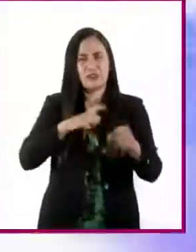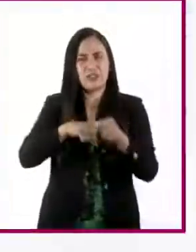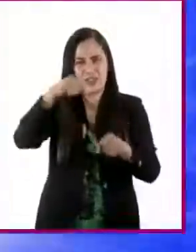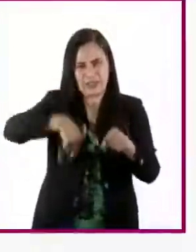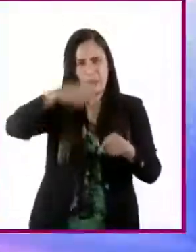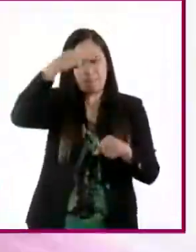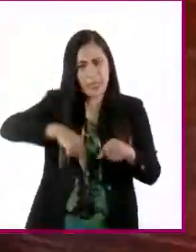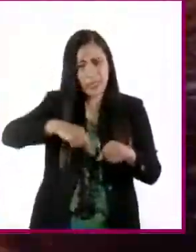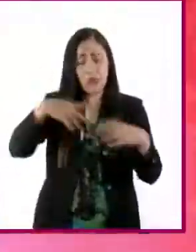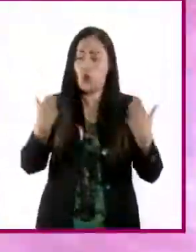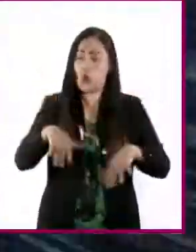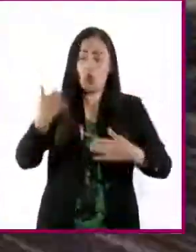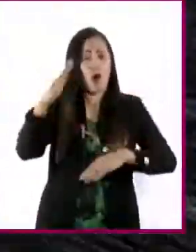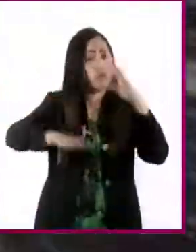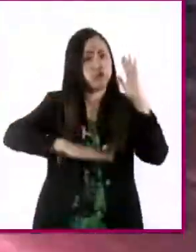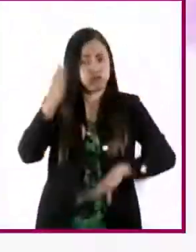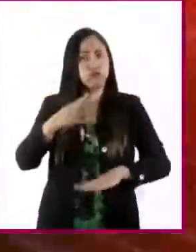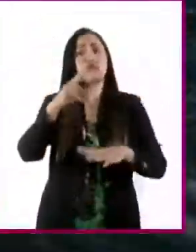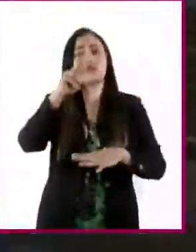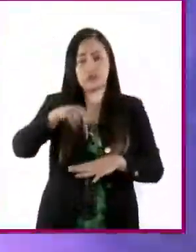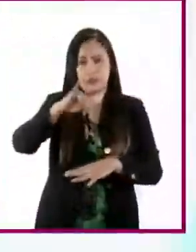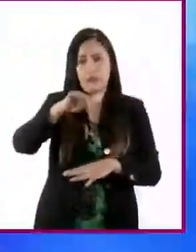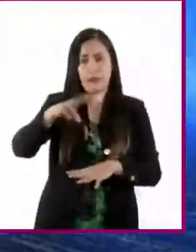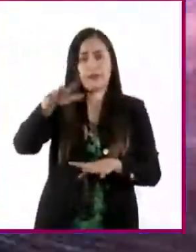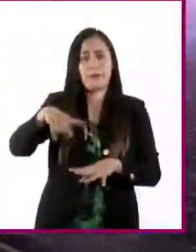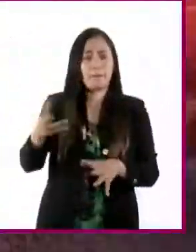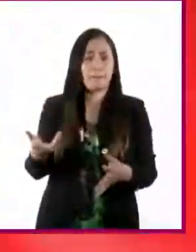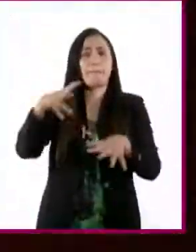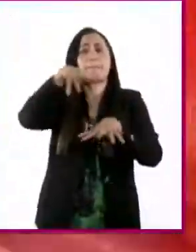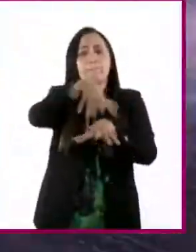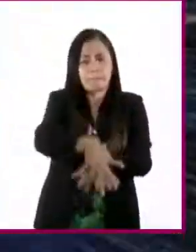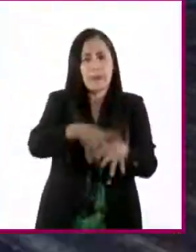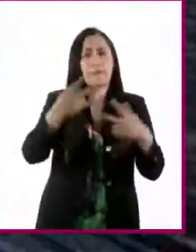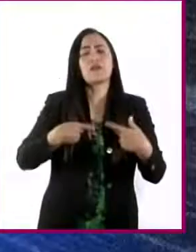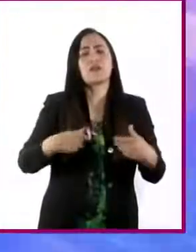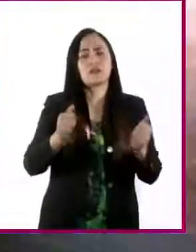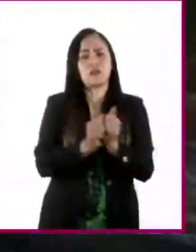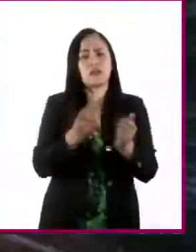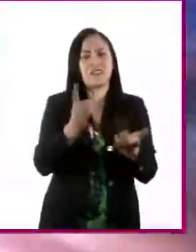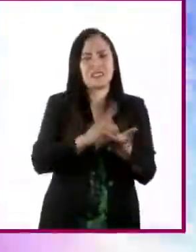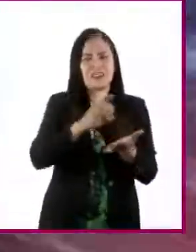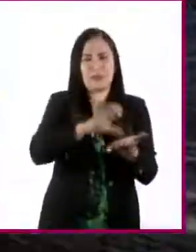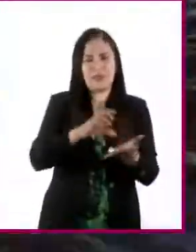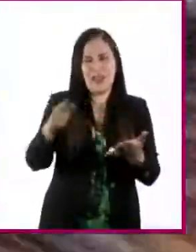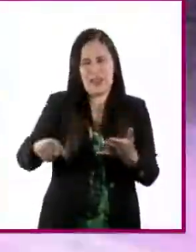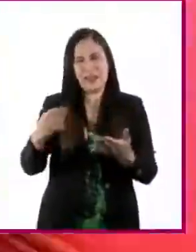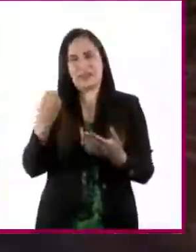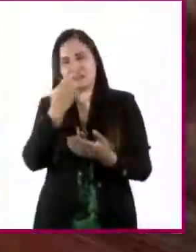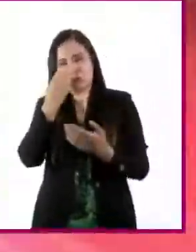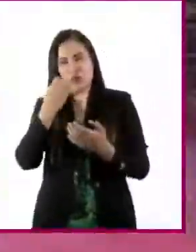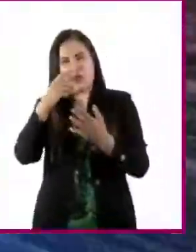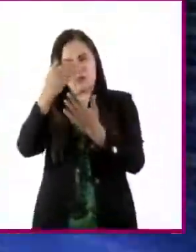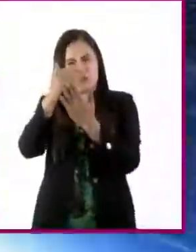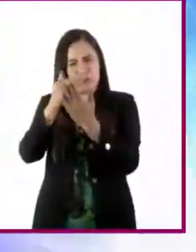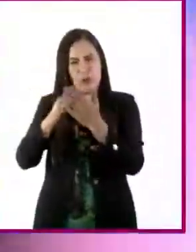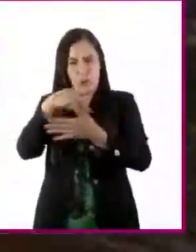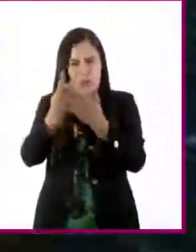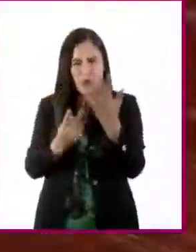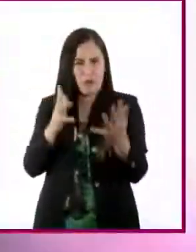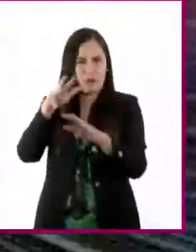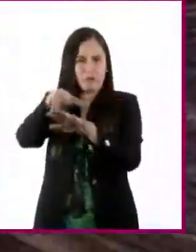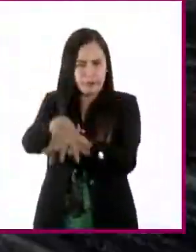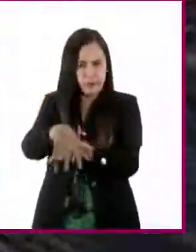gráficos interactivos simples y apps personalizables. También se les puede implementar tableros de comunicación, los cuales agilizan la transmisión de ideas a la hora de aprender